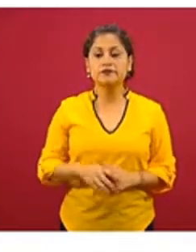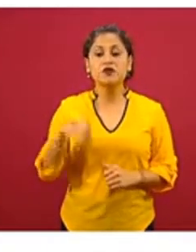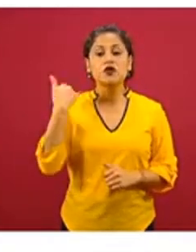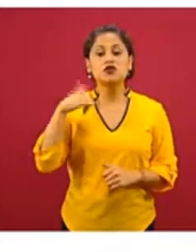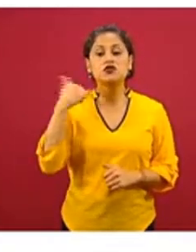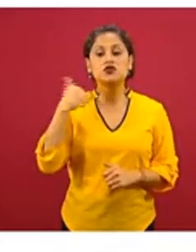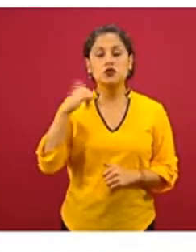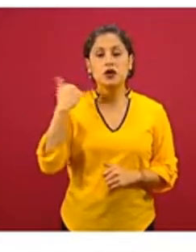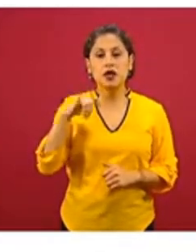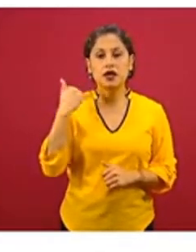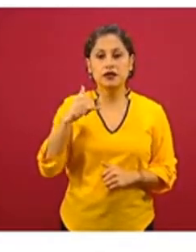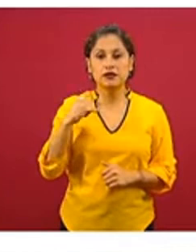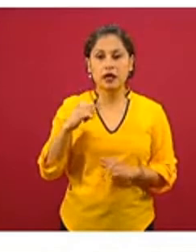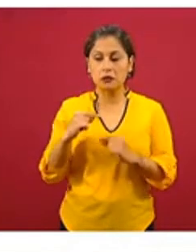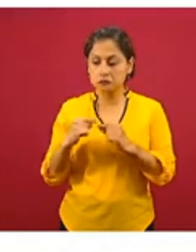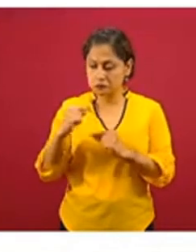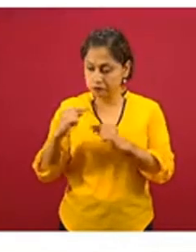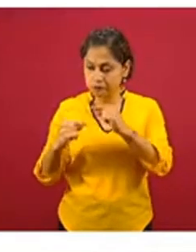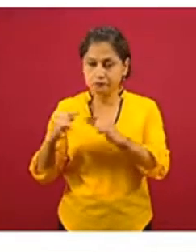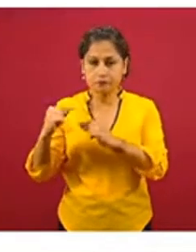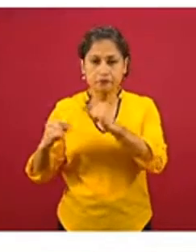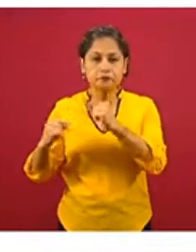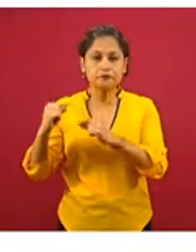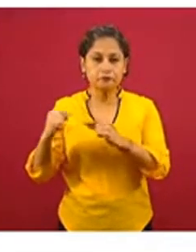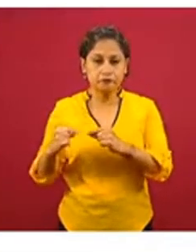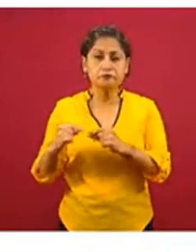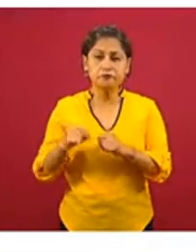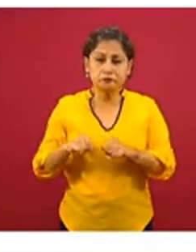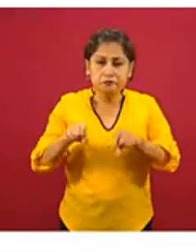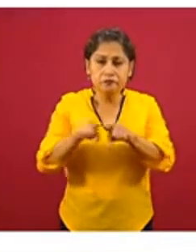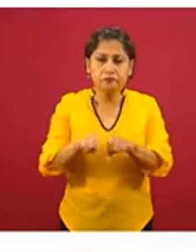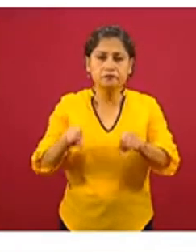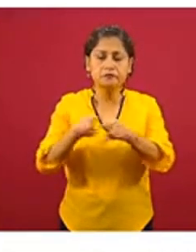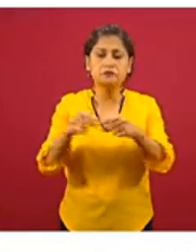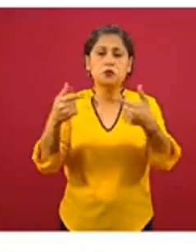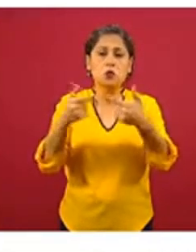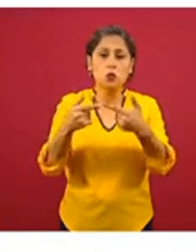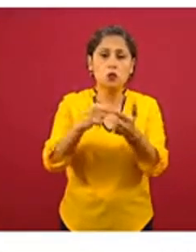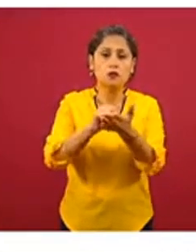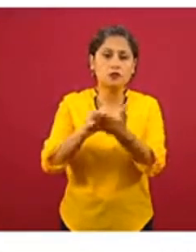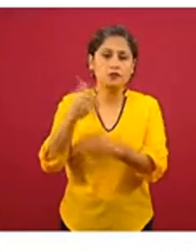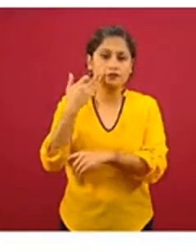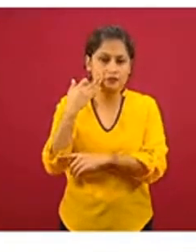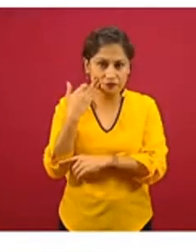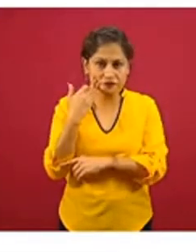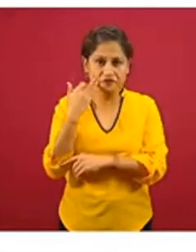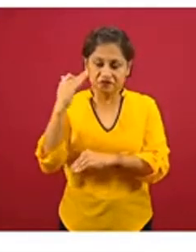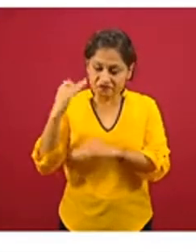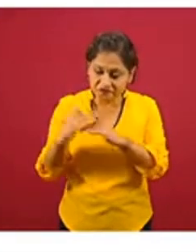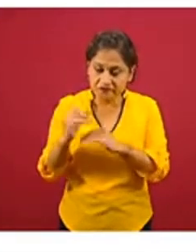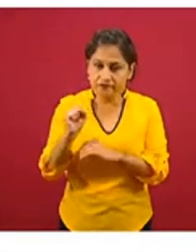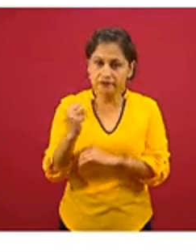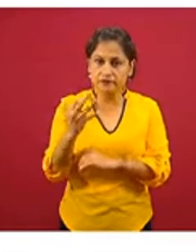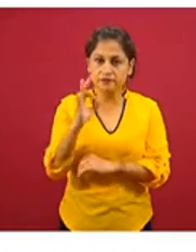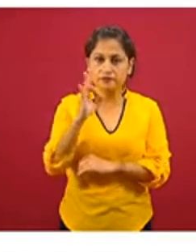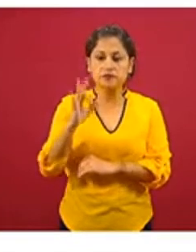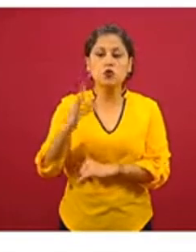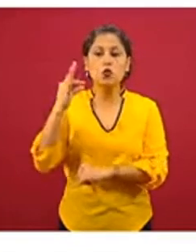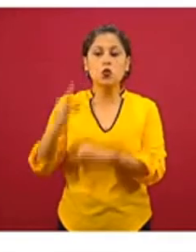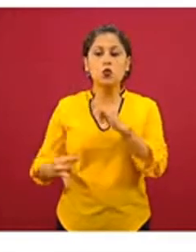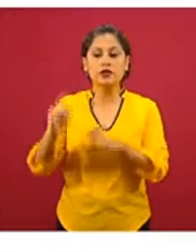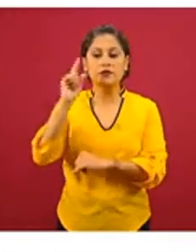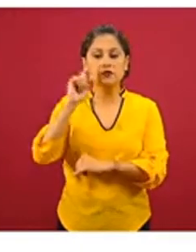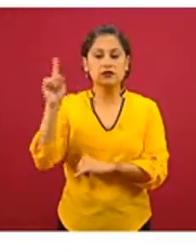también datos muy homogéneos, cercanos, muy cercanos a la meta del 65%. Y finalmente el estado de Zacatecas,